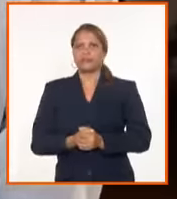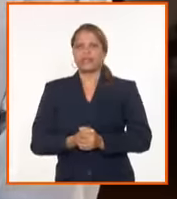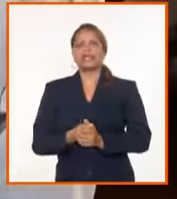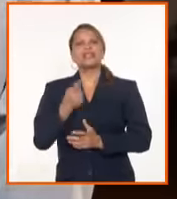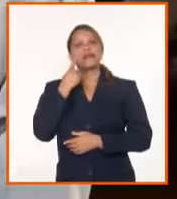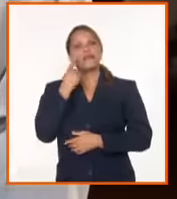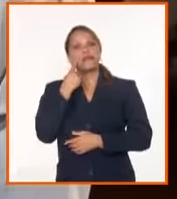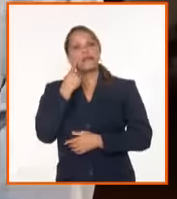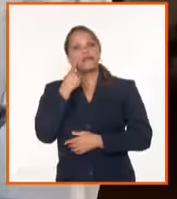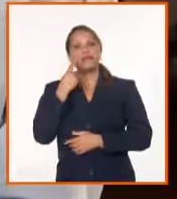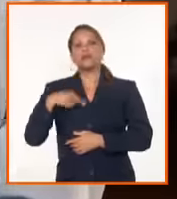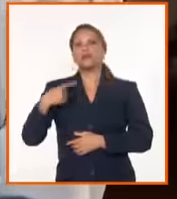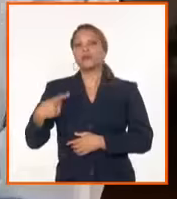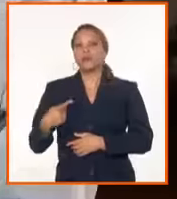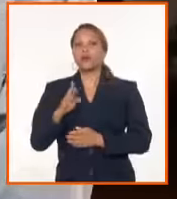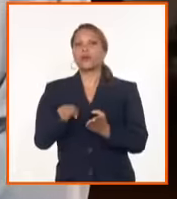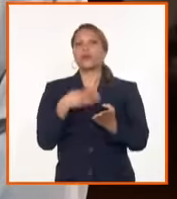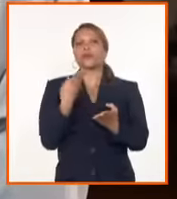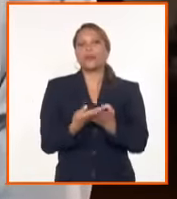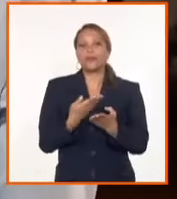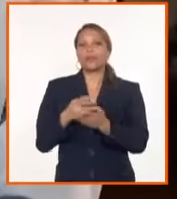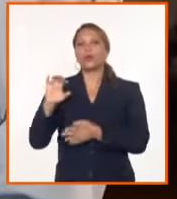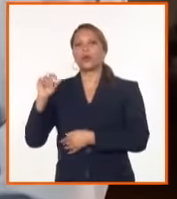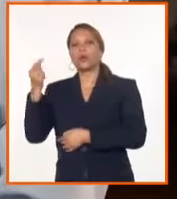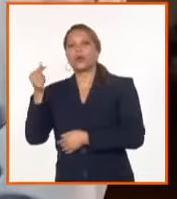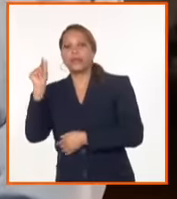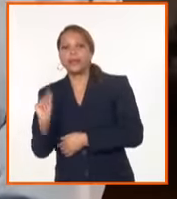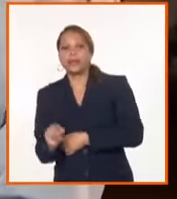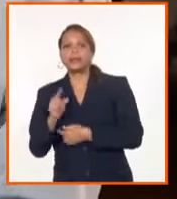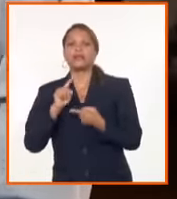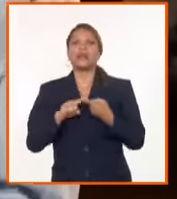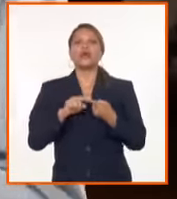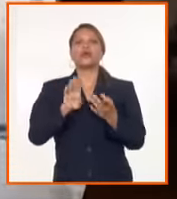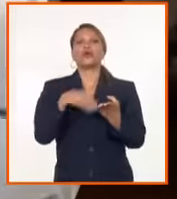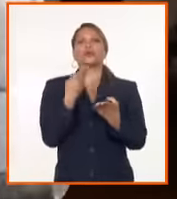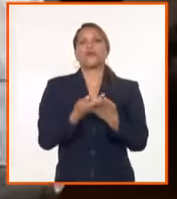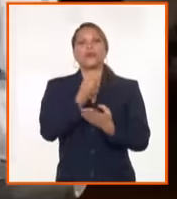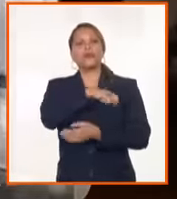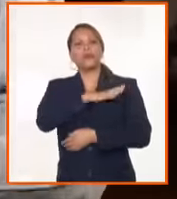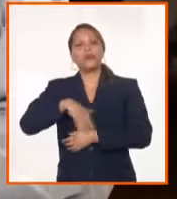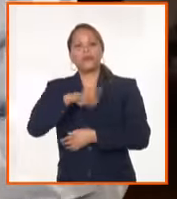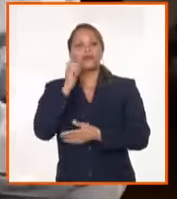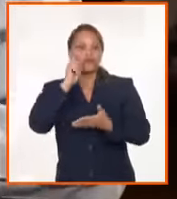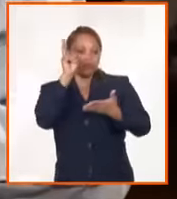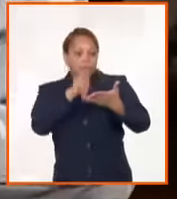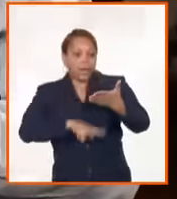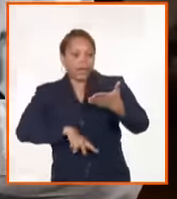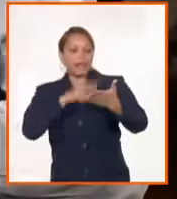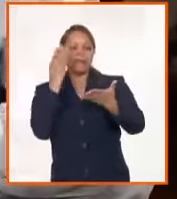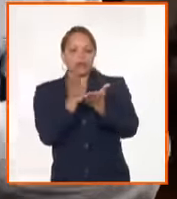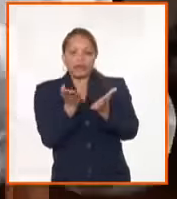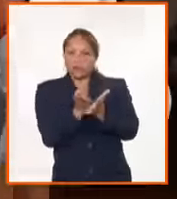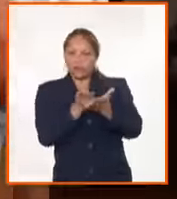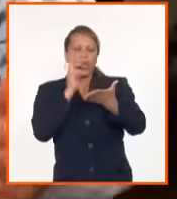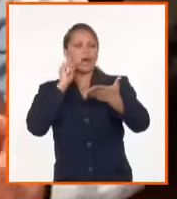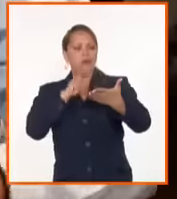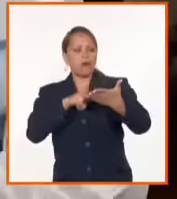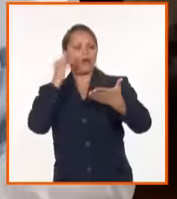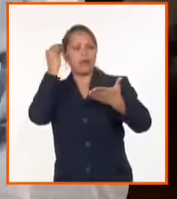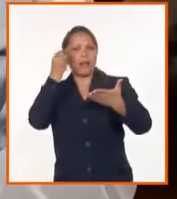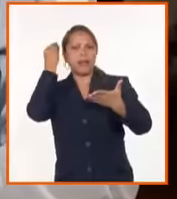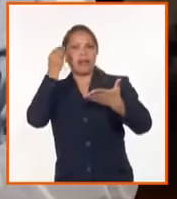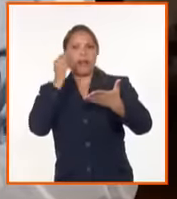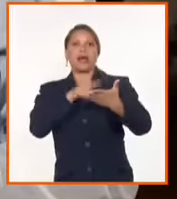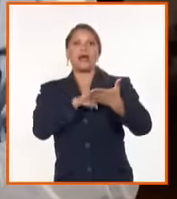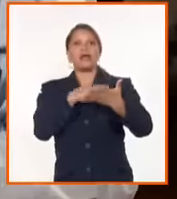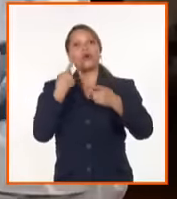viendo lo que nos están proponiendo los economistas, lo que está proponiendo el pueblo. Lo leen, lo estudiamos y se lo doy de tarea